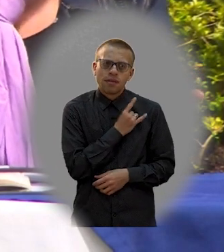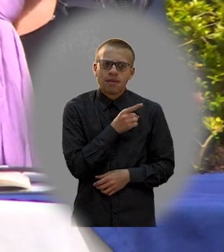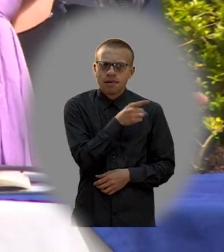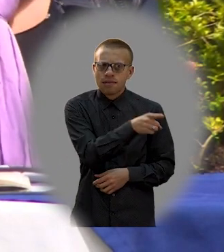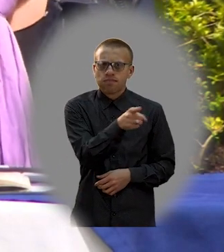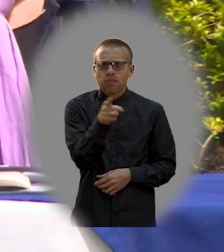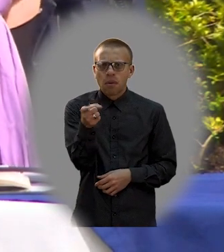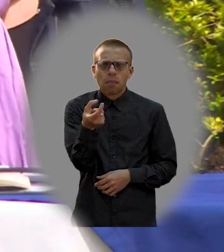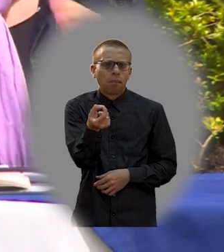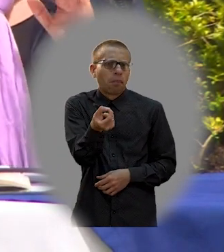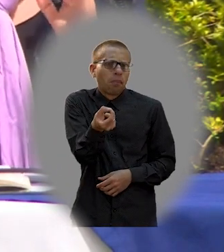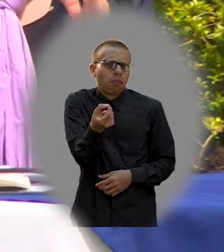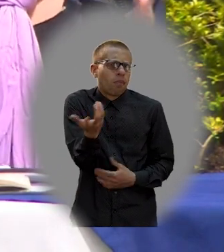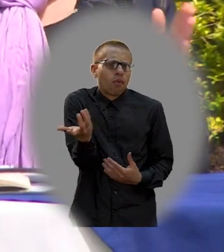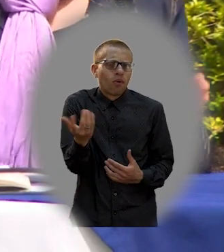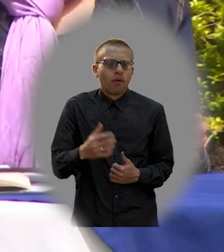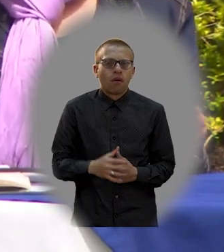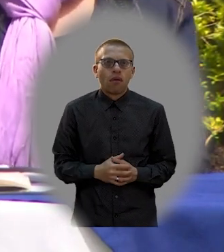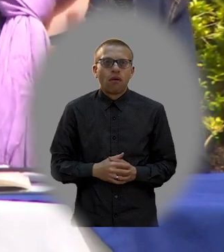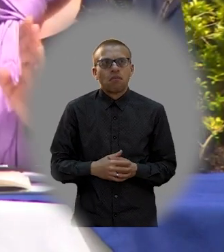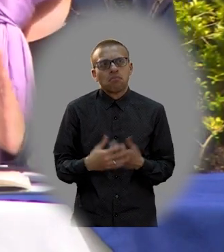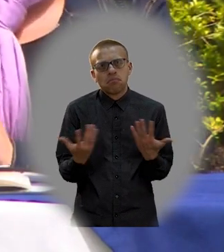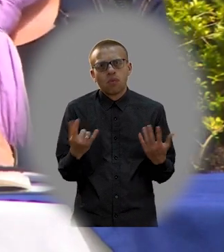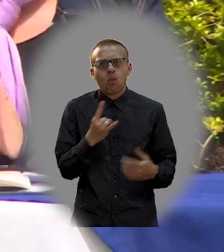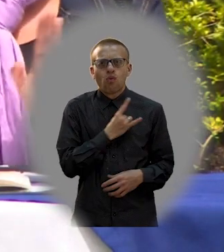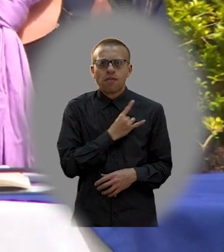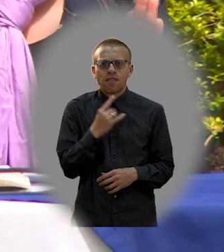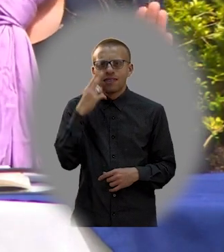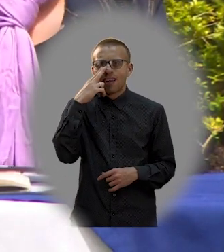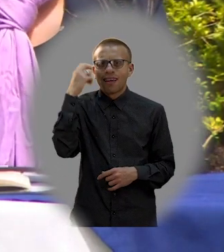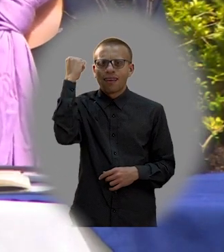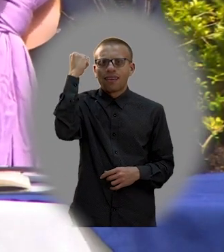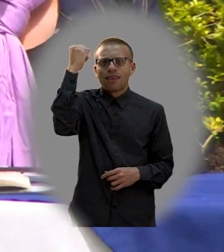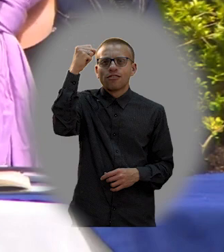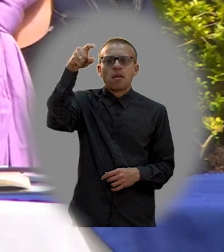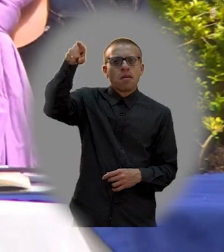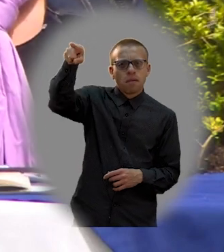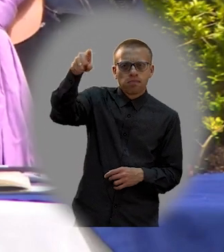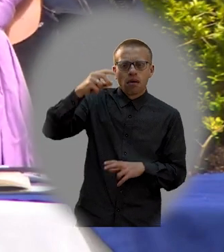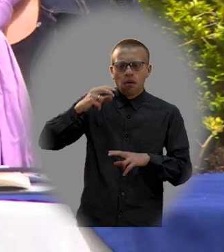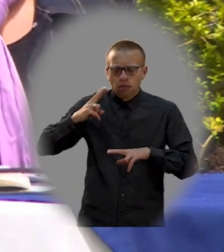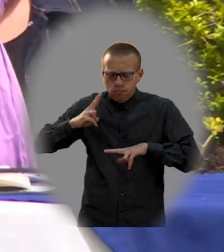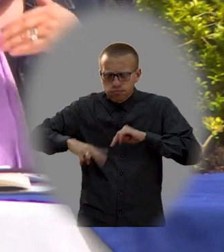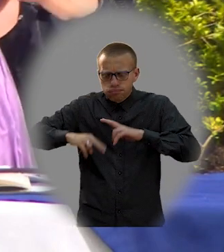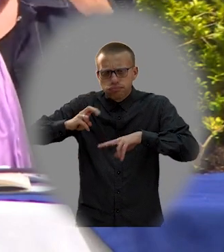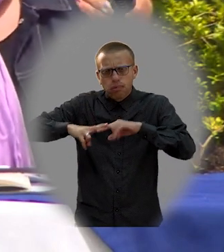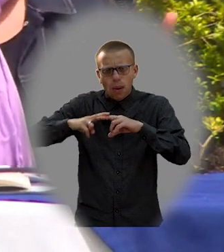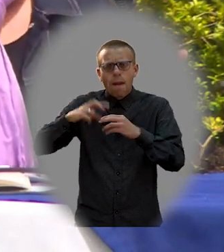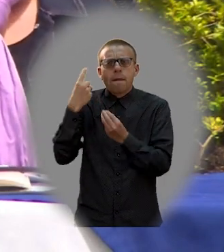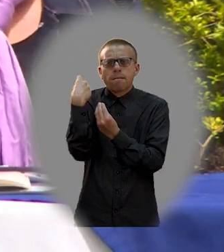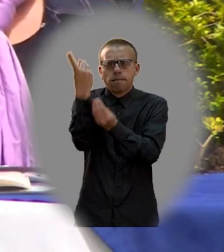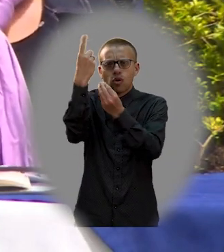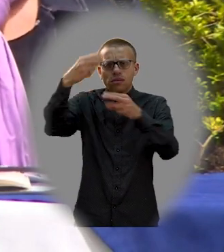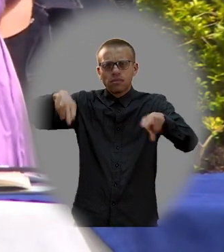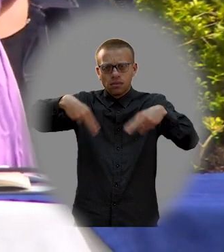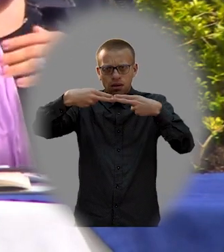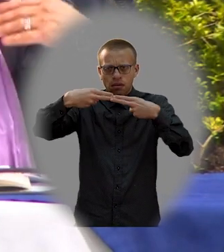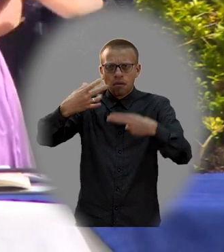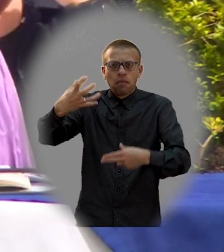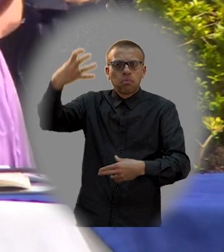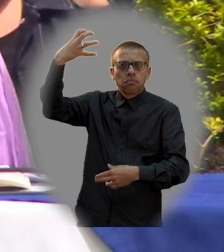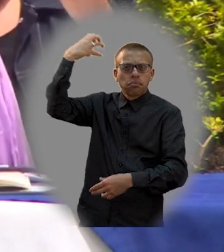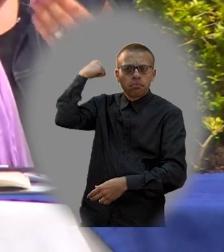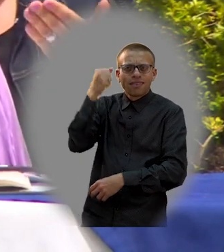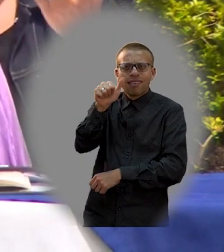la tienen, ¿no? Digamos, la Universidad Nacional ha sido pionera en la construcción de la política hace ya 10 años, luego la actualizó,